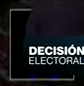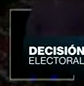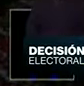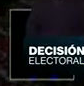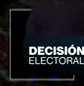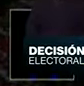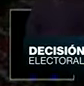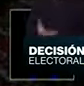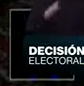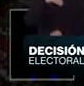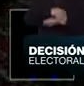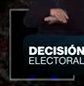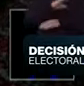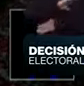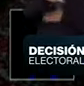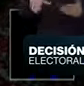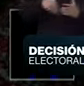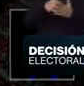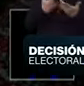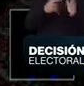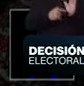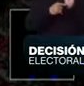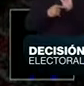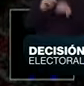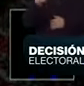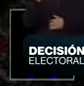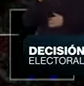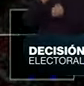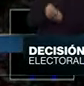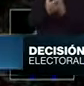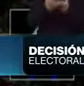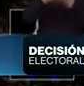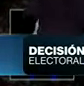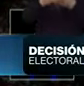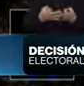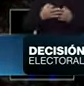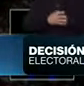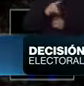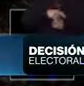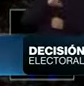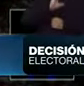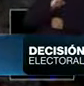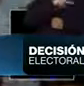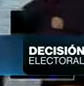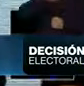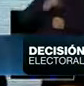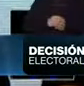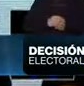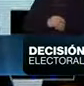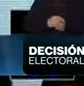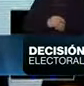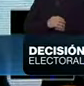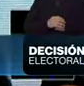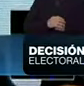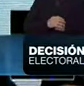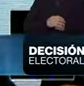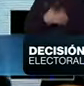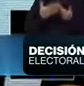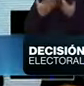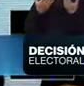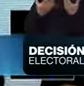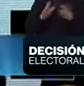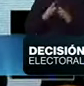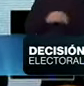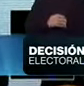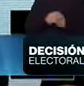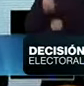todas y a todos. Les presentamos el tercer reporte oficial desde el Consejo Nacional Electoral, una vez que estamos